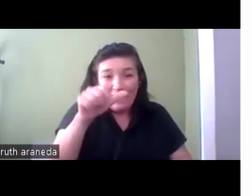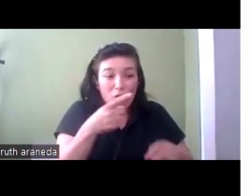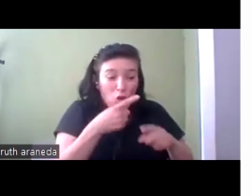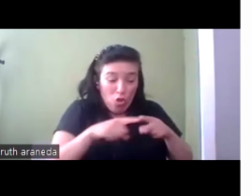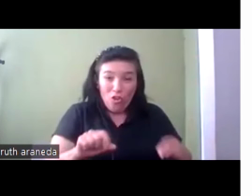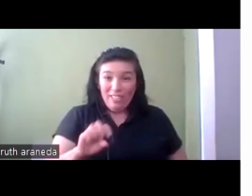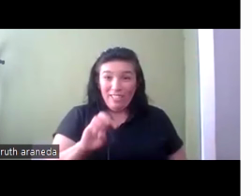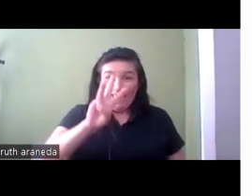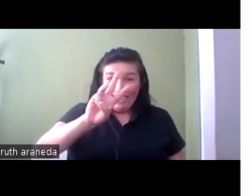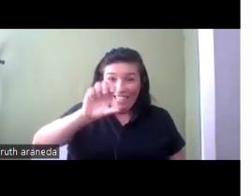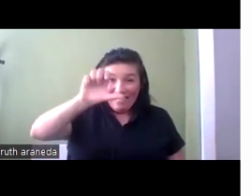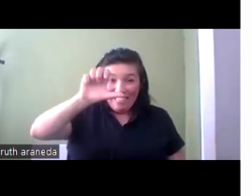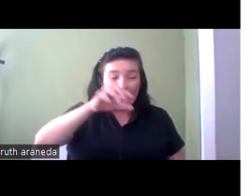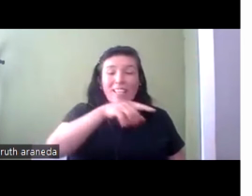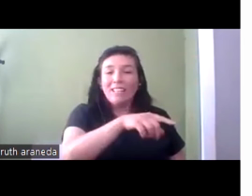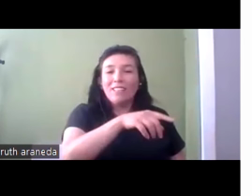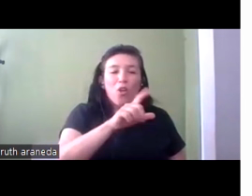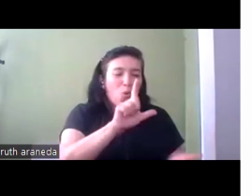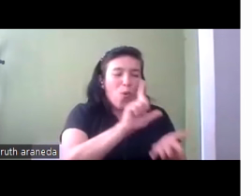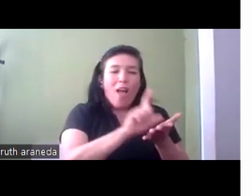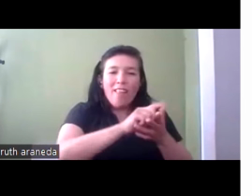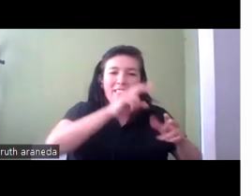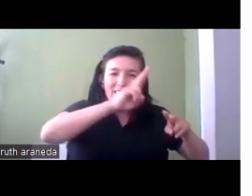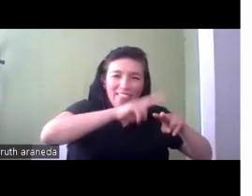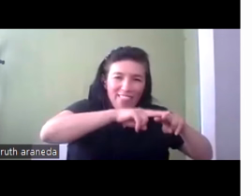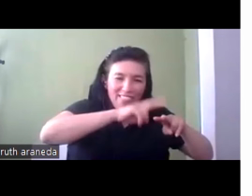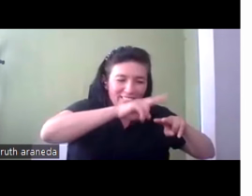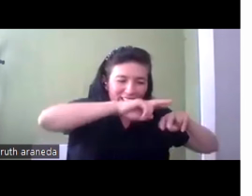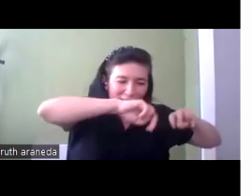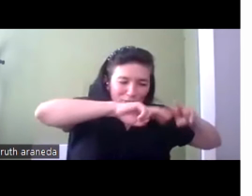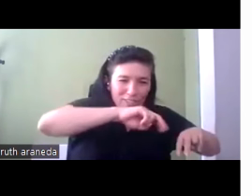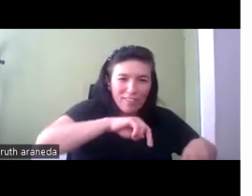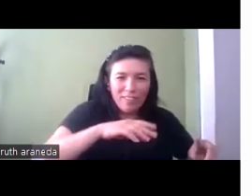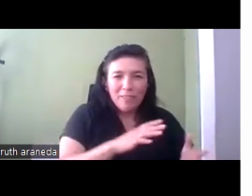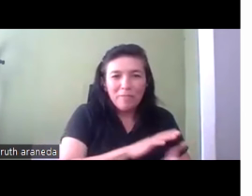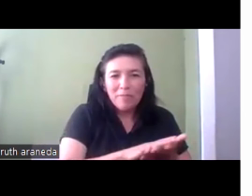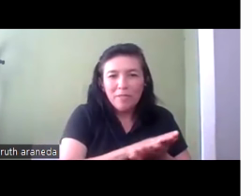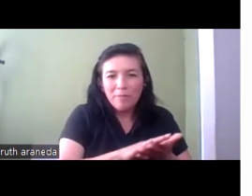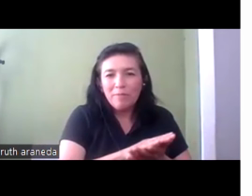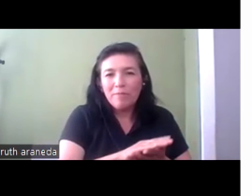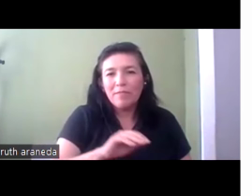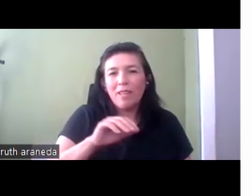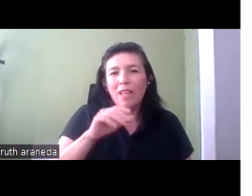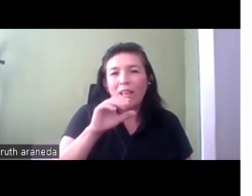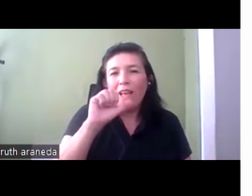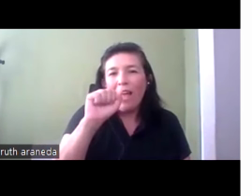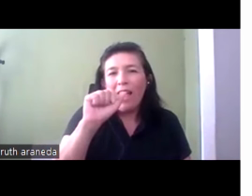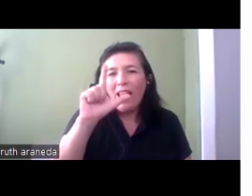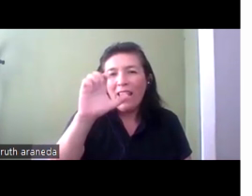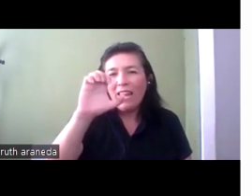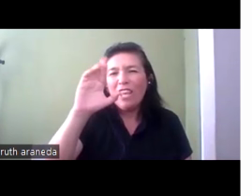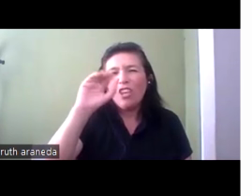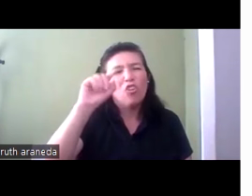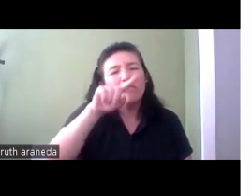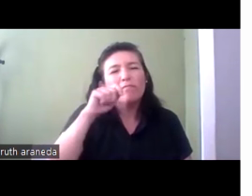estos fueron catalogados como sitio arqueológico. La mayoría corresponden a conchales asociados a aleros. Aleros son refugios